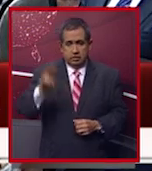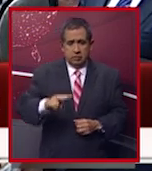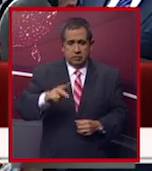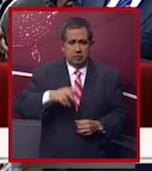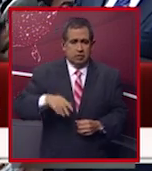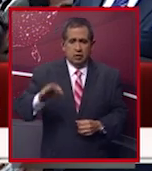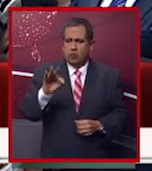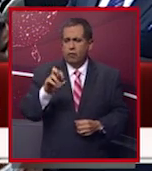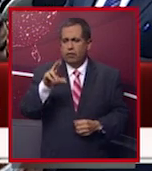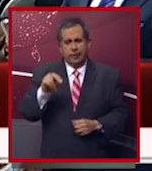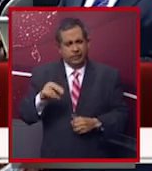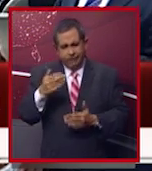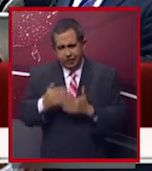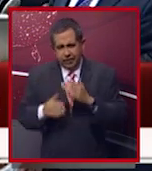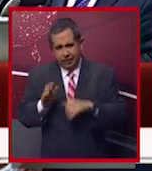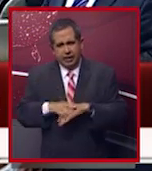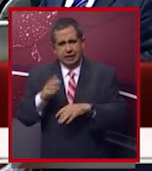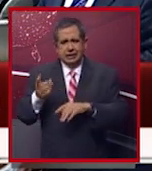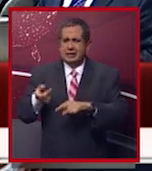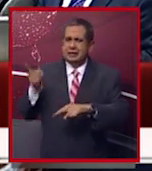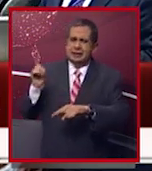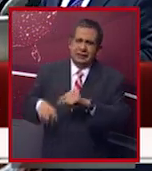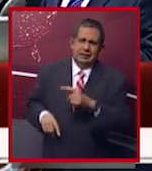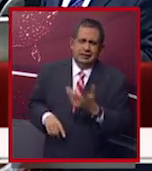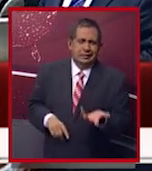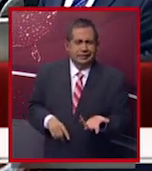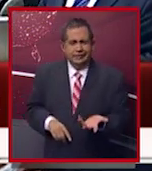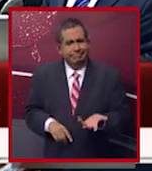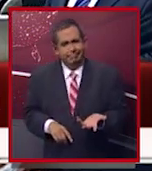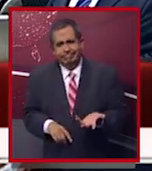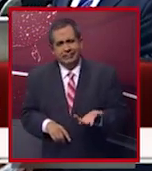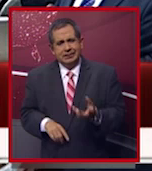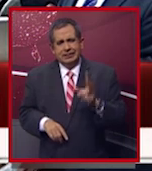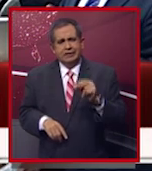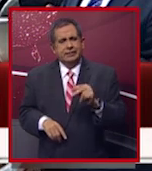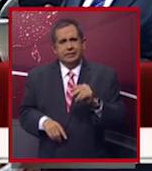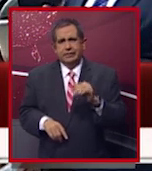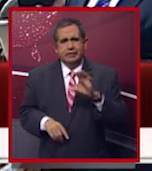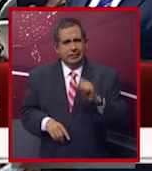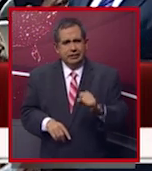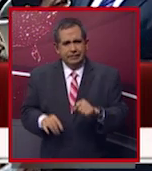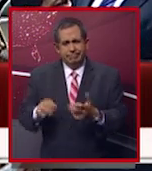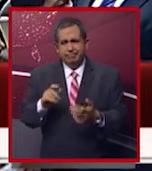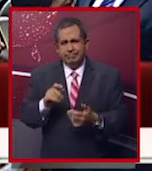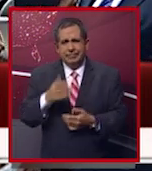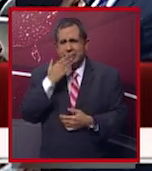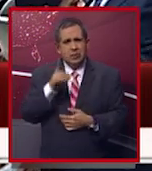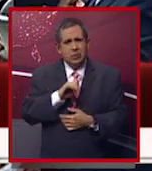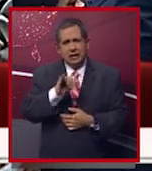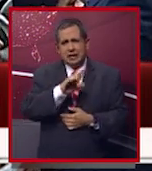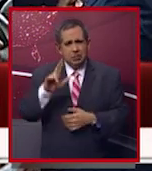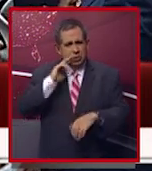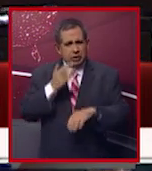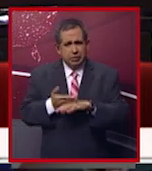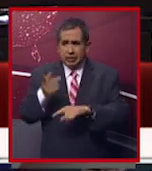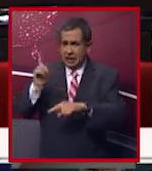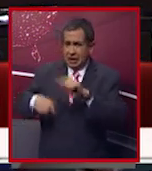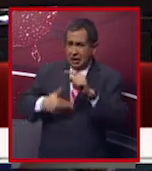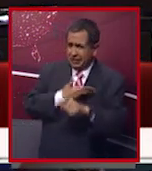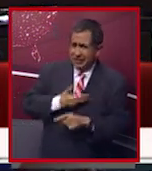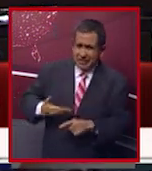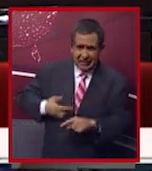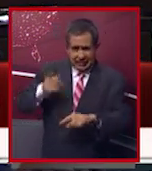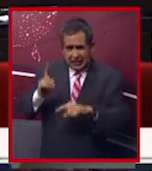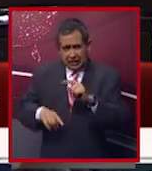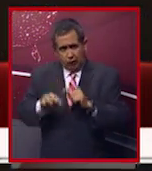no es suficiente, pero quitarlo es un acto de verdadera irresponsabilidad, sobre todo quitárselo al presidente